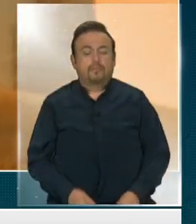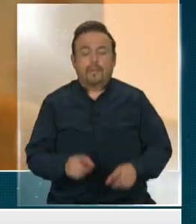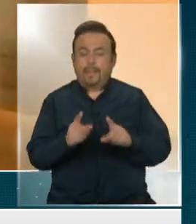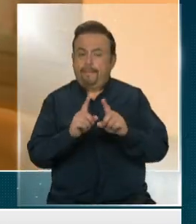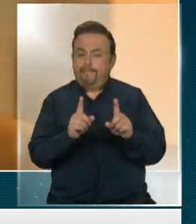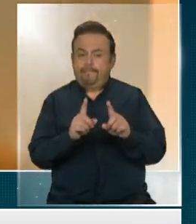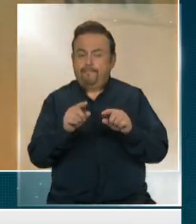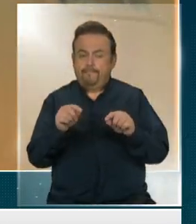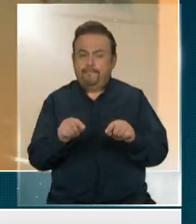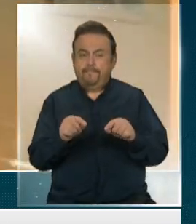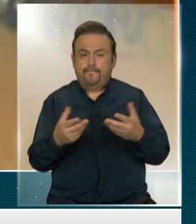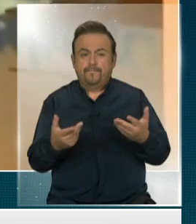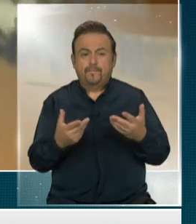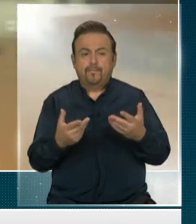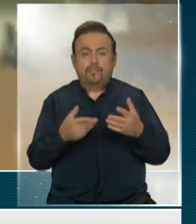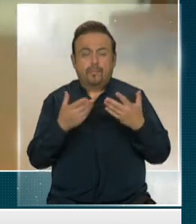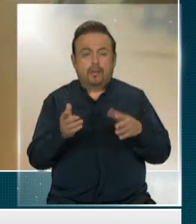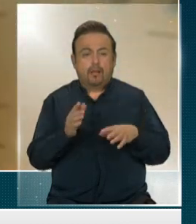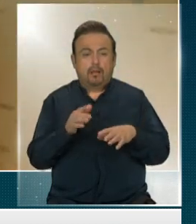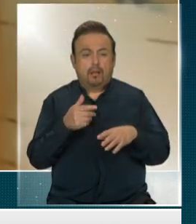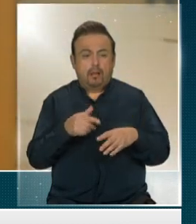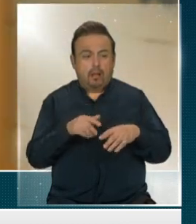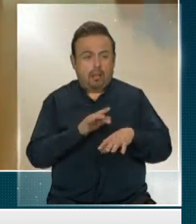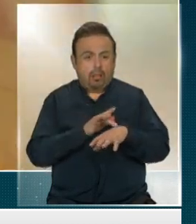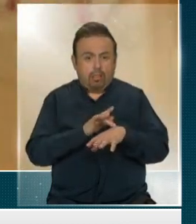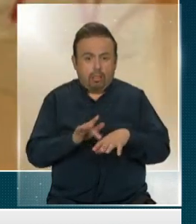manera habrá un vacío de poder.